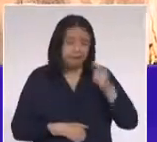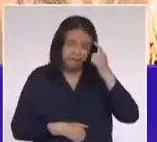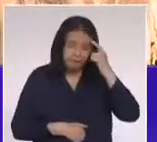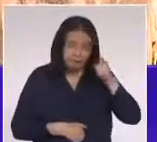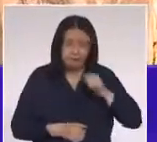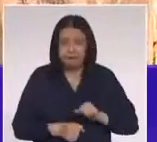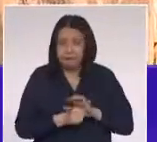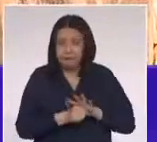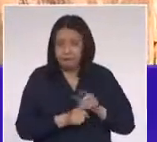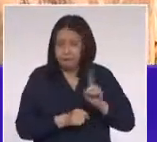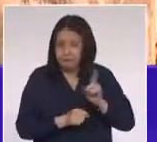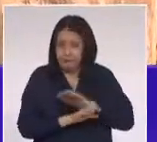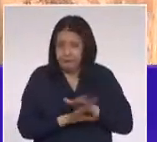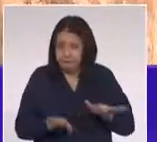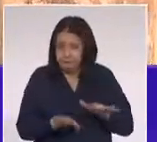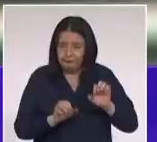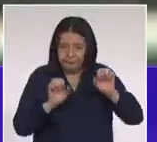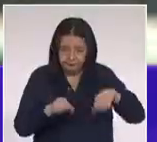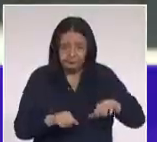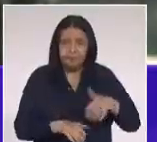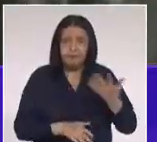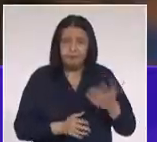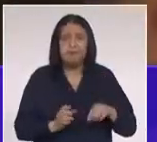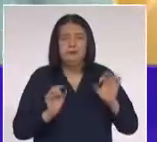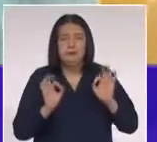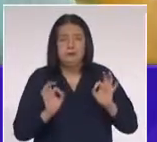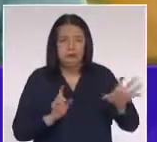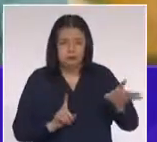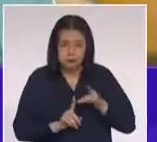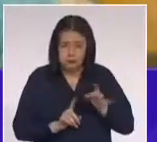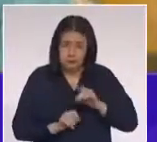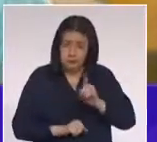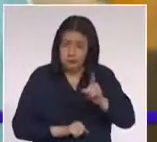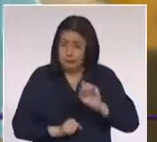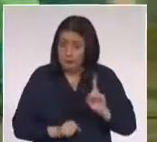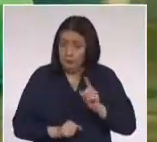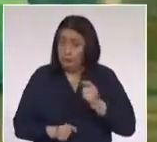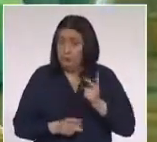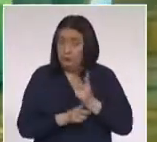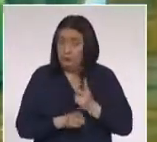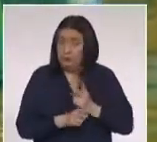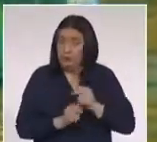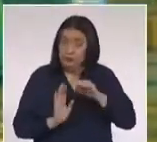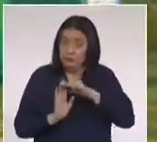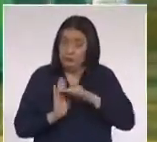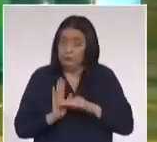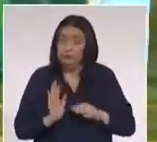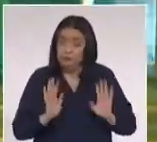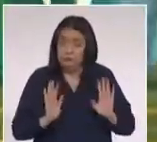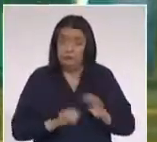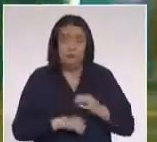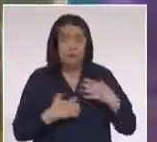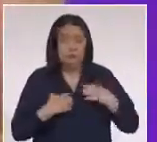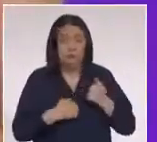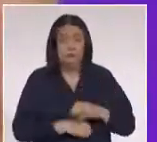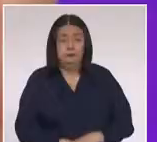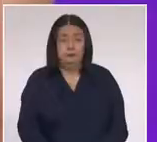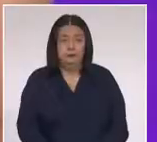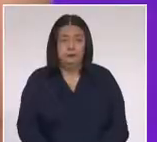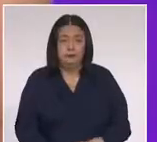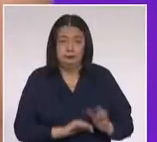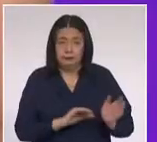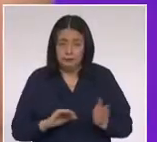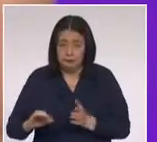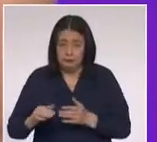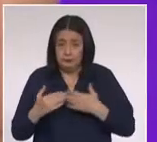la pandemia no se ha ido y que aún existe el riesgo de contagio si no se sigue con los protocolos de bioseguridad. Vamos a